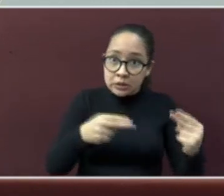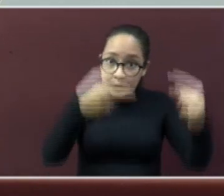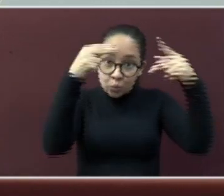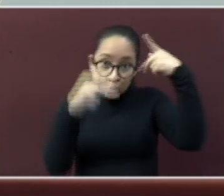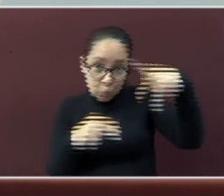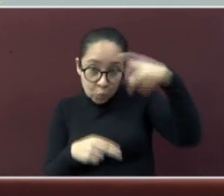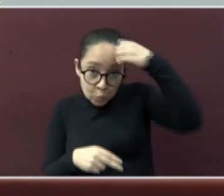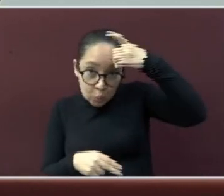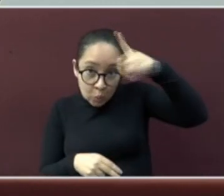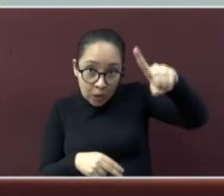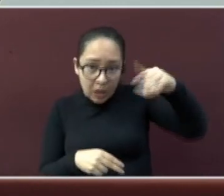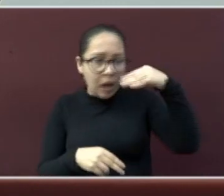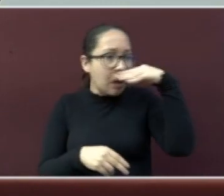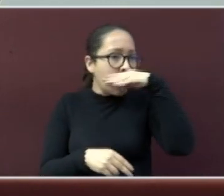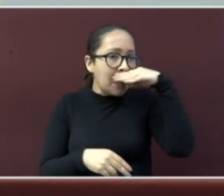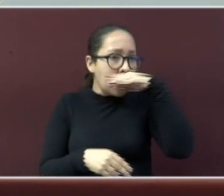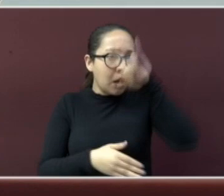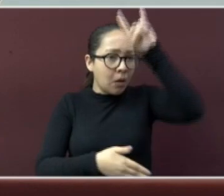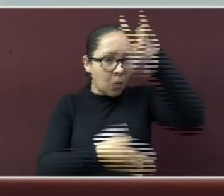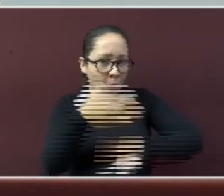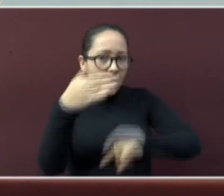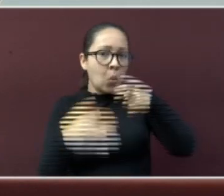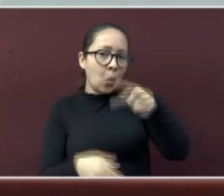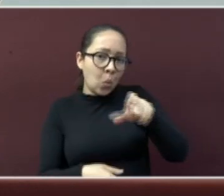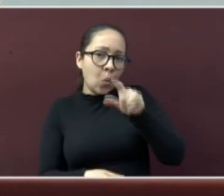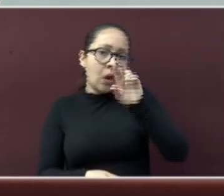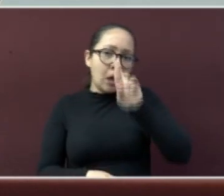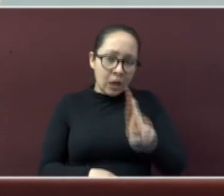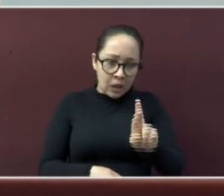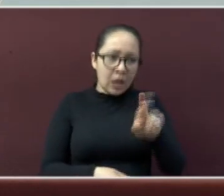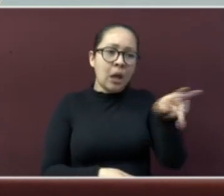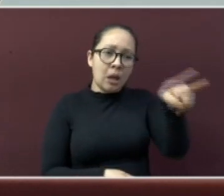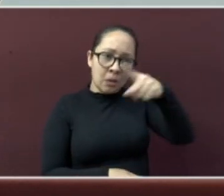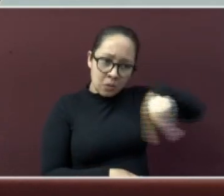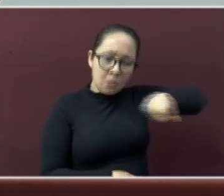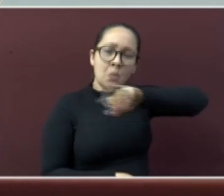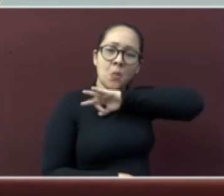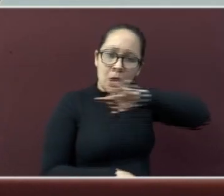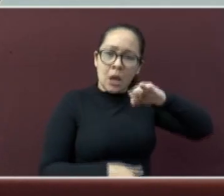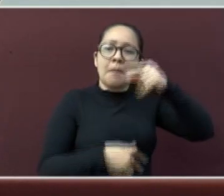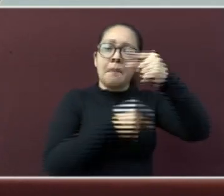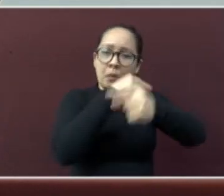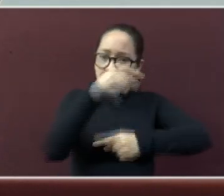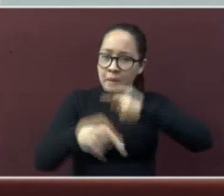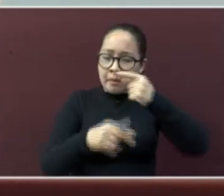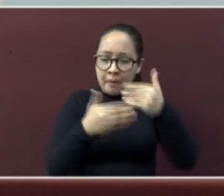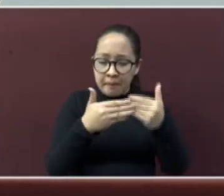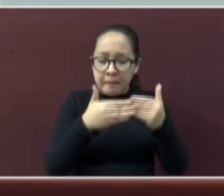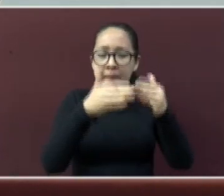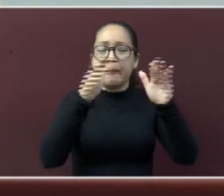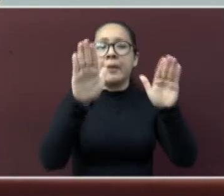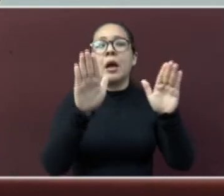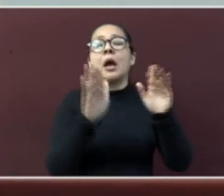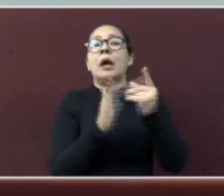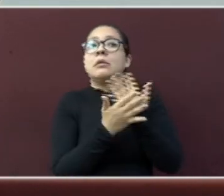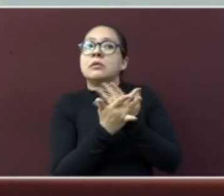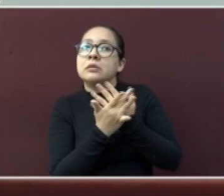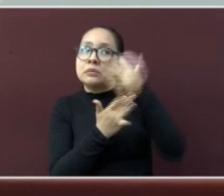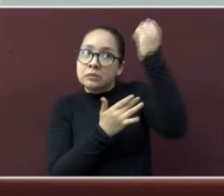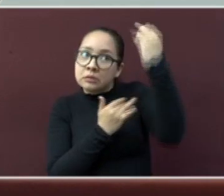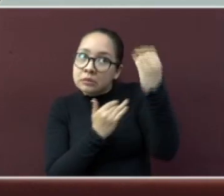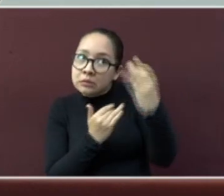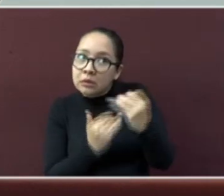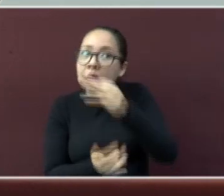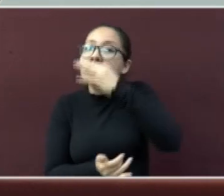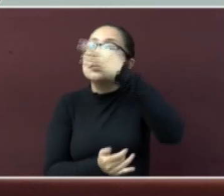manera gratuita el código qr y pueda comenzar a operar en el momento que el